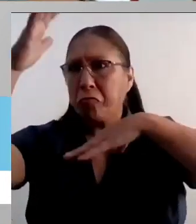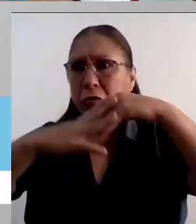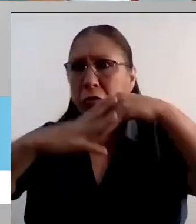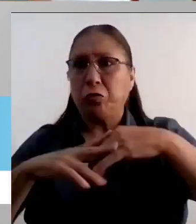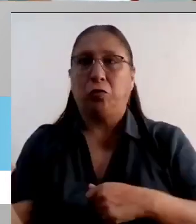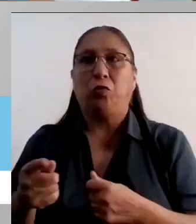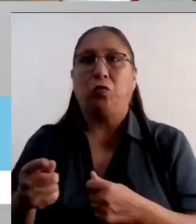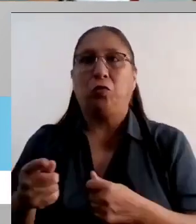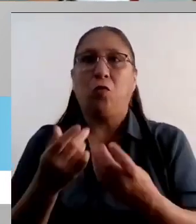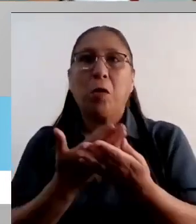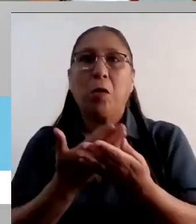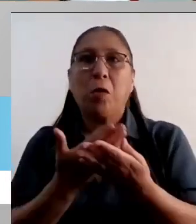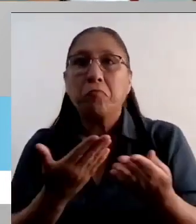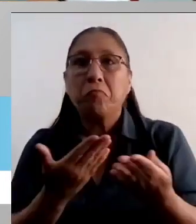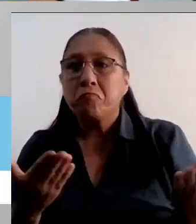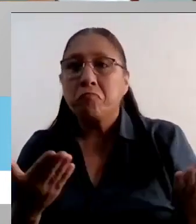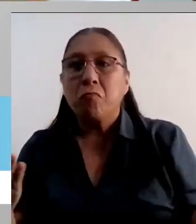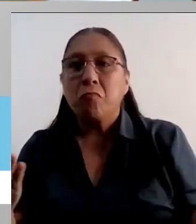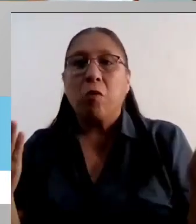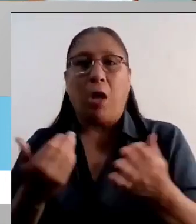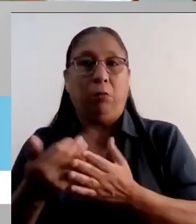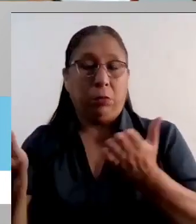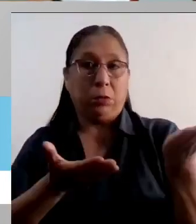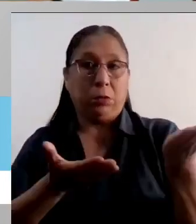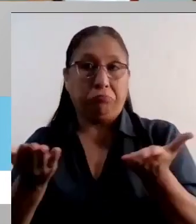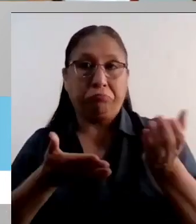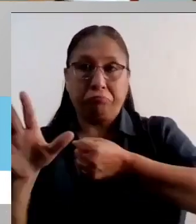de mobiliario, a nivel de servicios básicos,